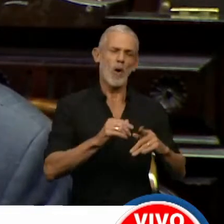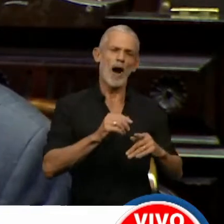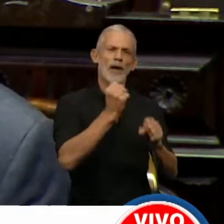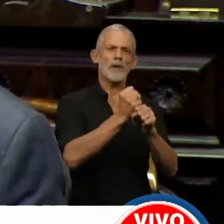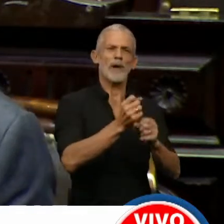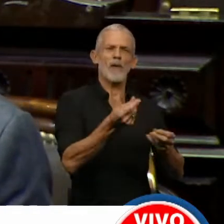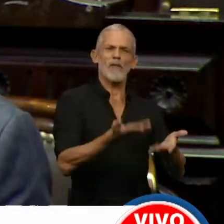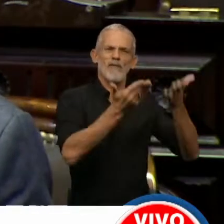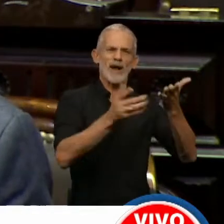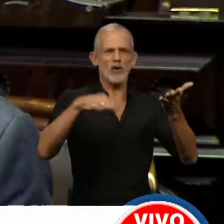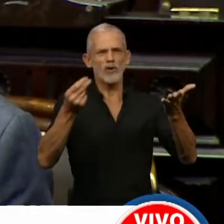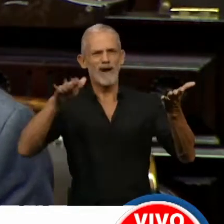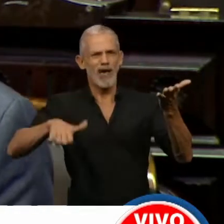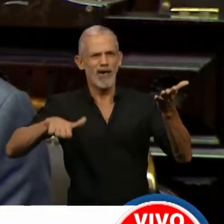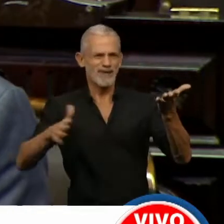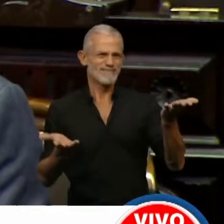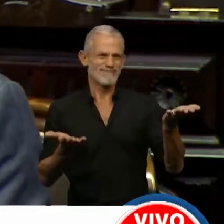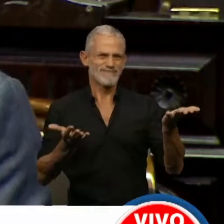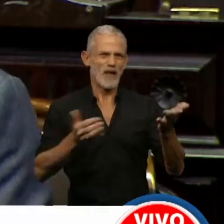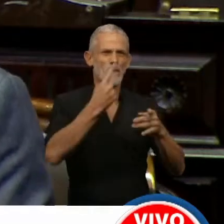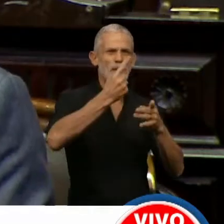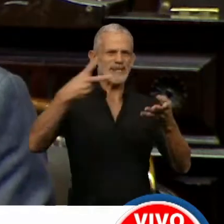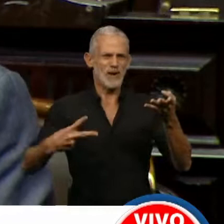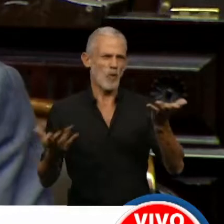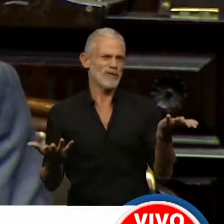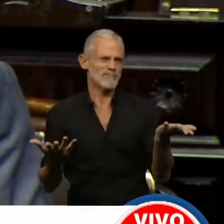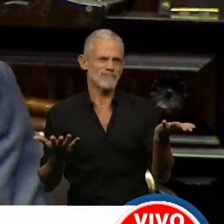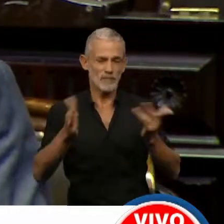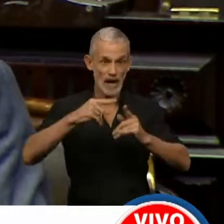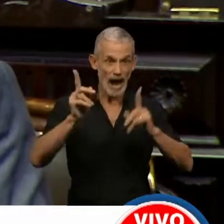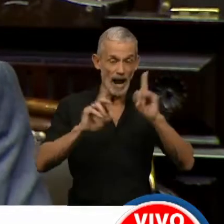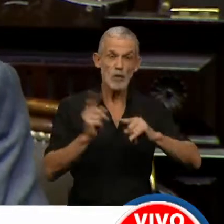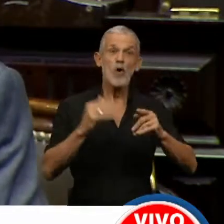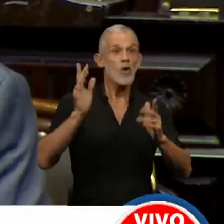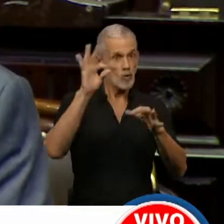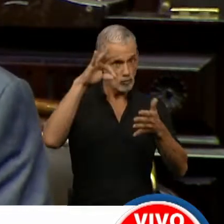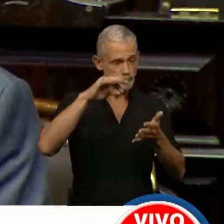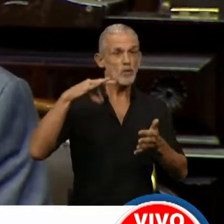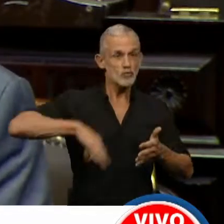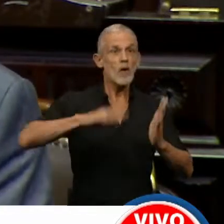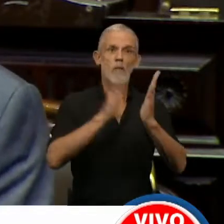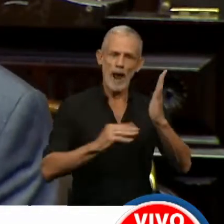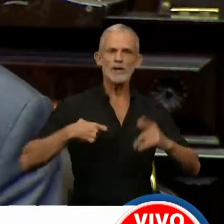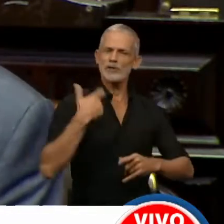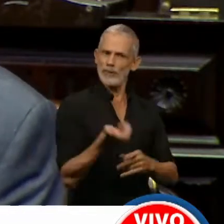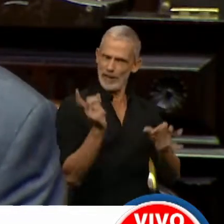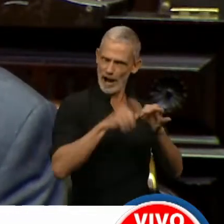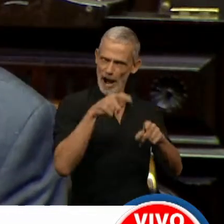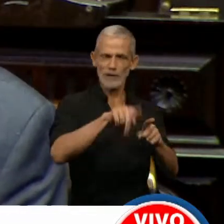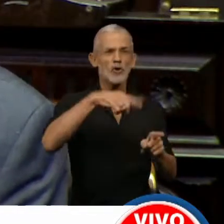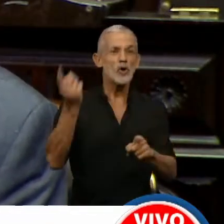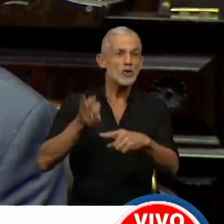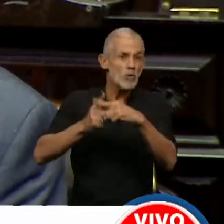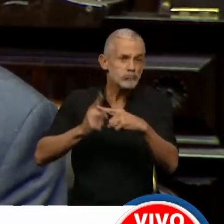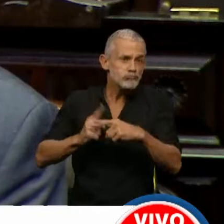primera y trabajadores de segunda en la Argentina. Hay trabajadores que están en relación de dependencia bajo un esquema sindical y otro que hace un